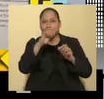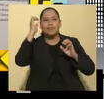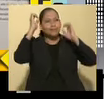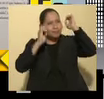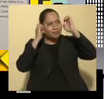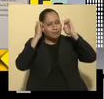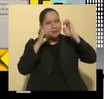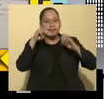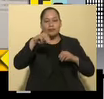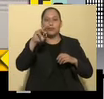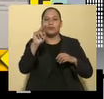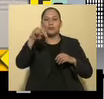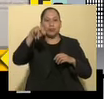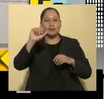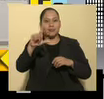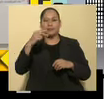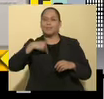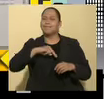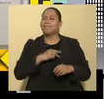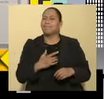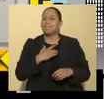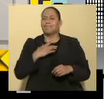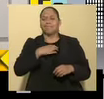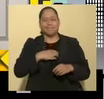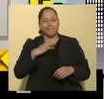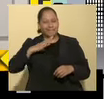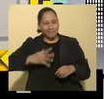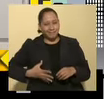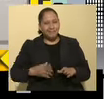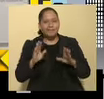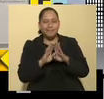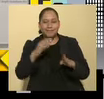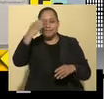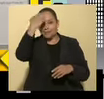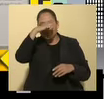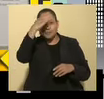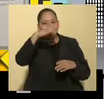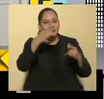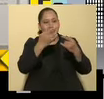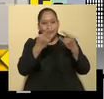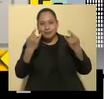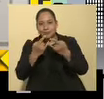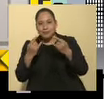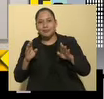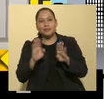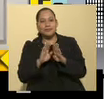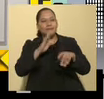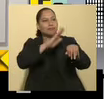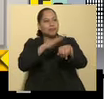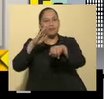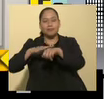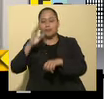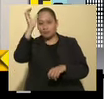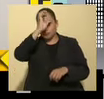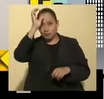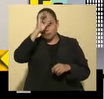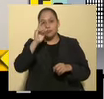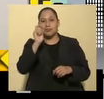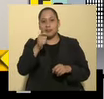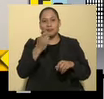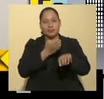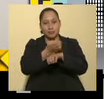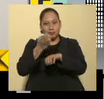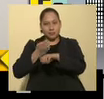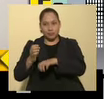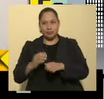exposición en el Munal, de esas que uno se siente orgulloso de las experiencias de hacer promotor cultural por parte del Estado,